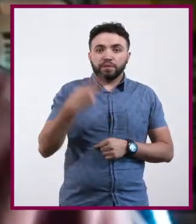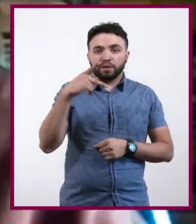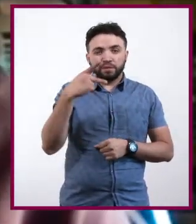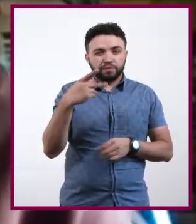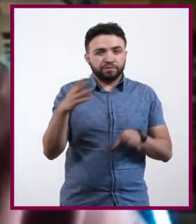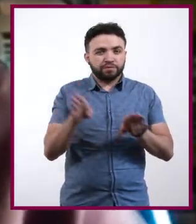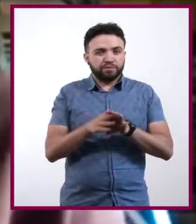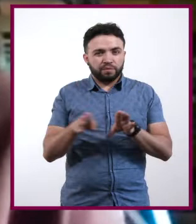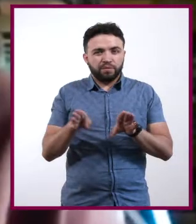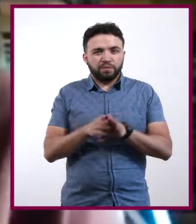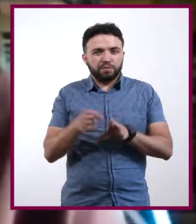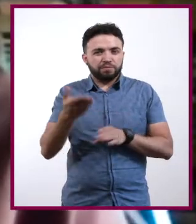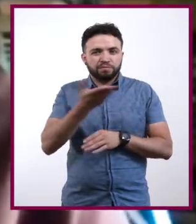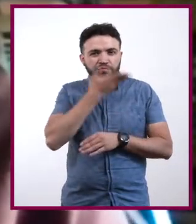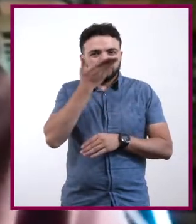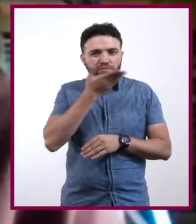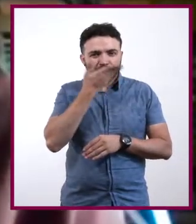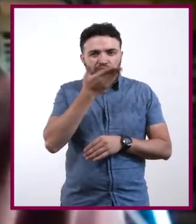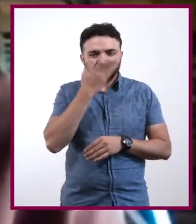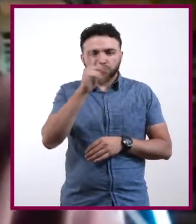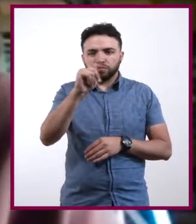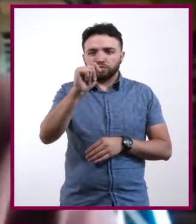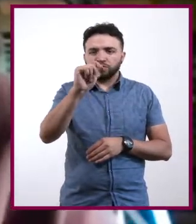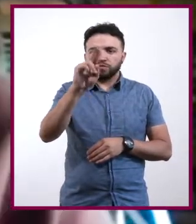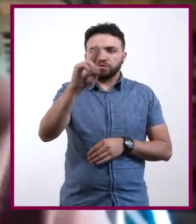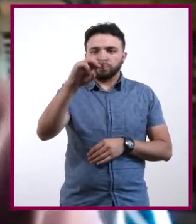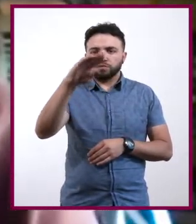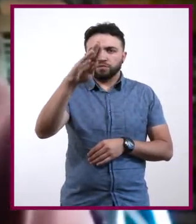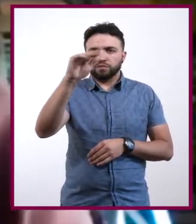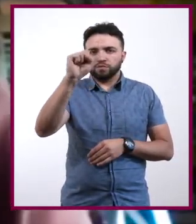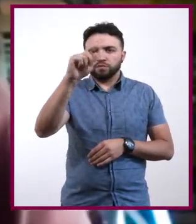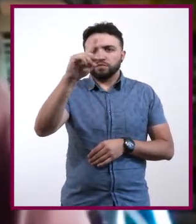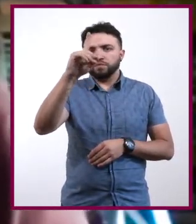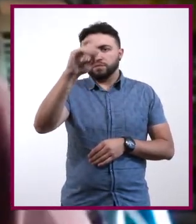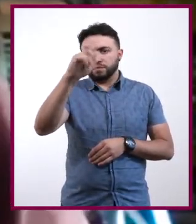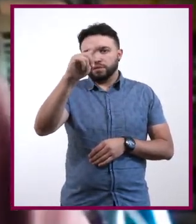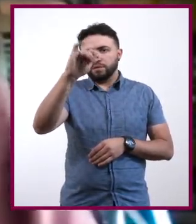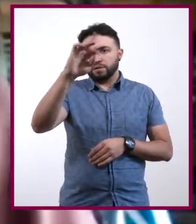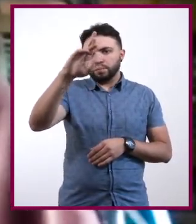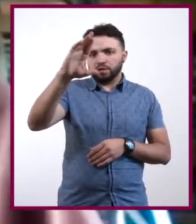de tumbas de tiro se desarrolló aquí en el occidente de México